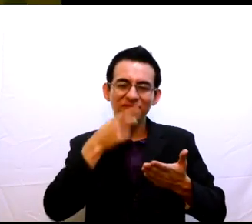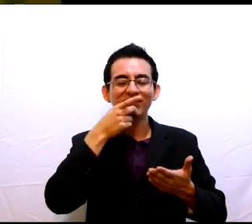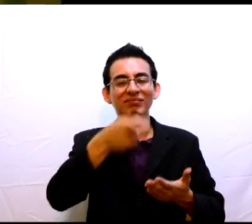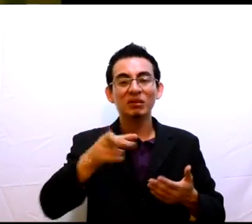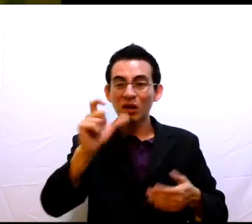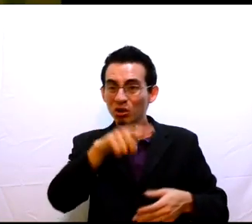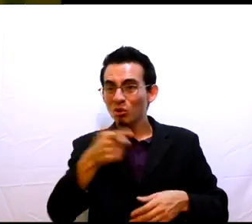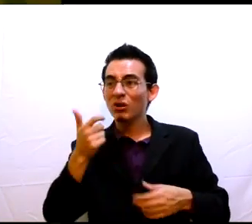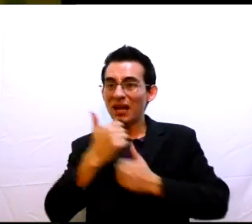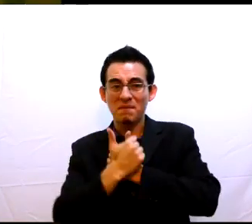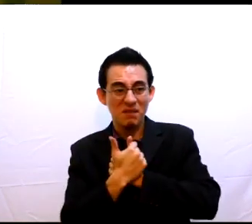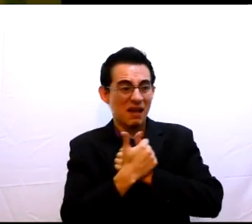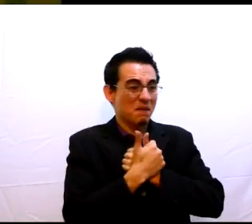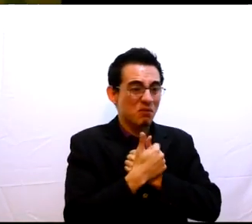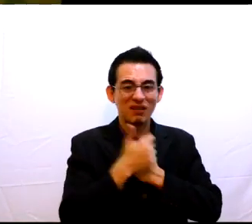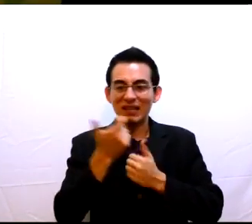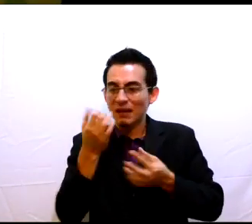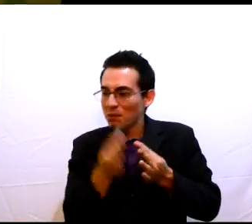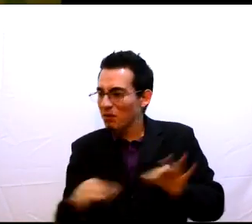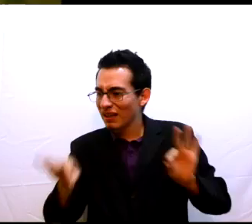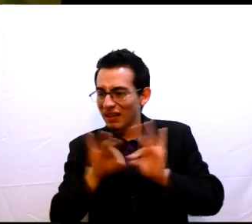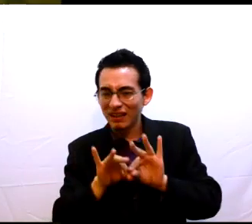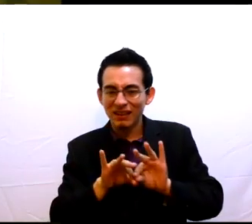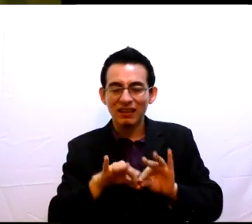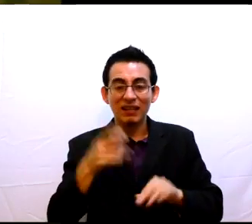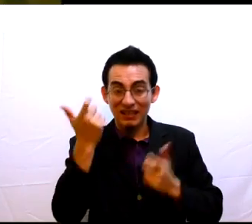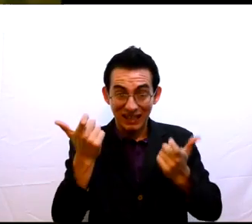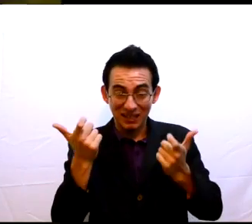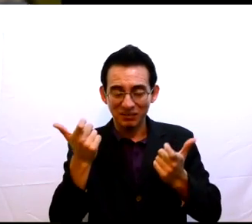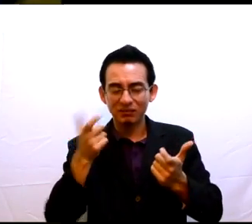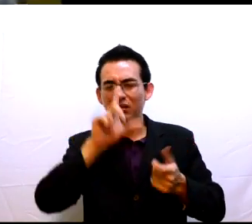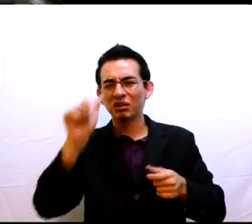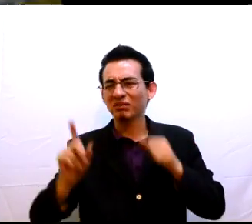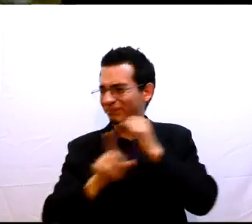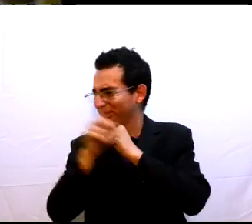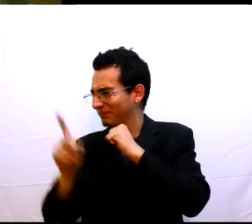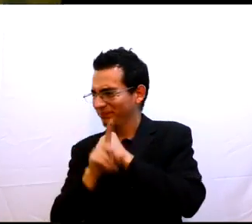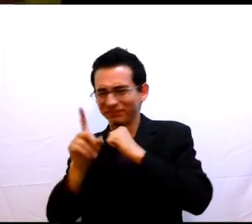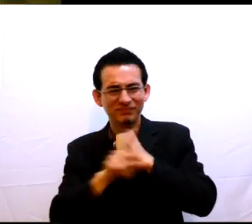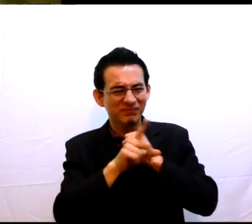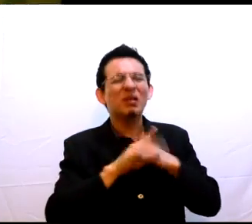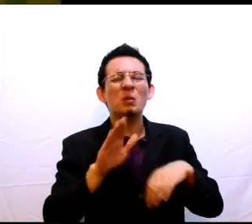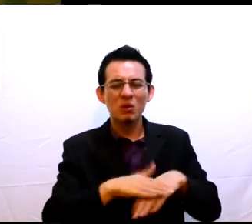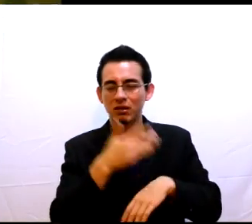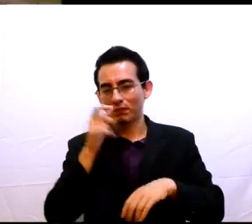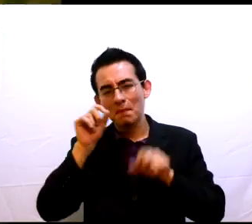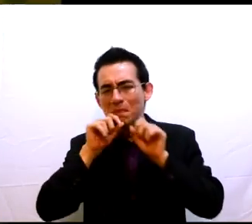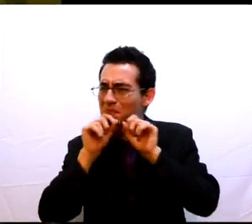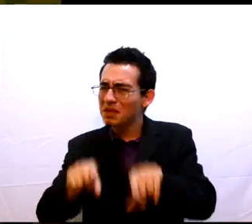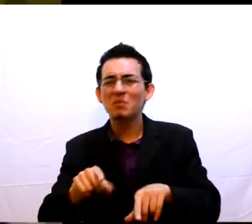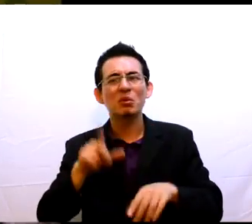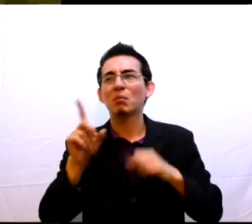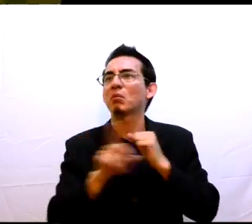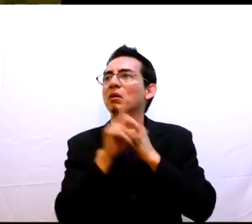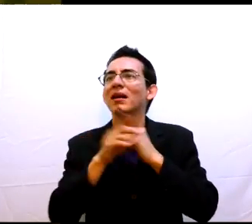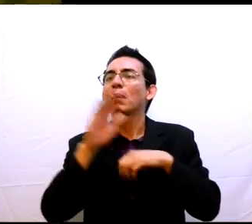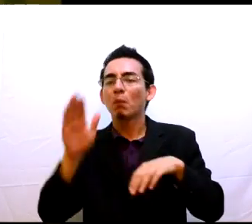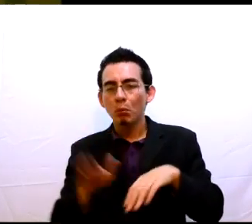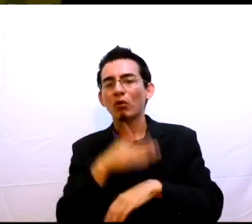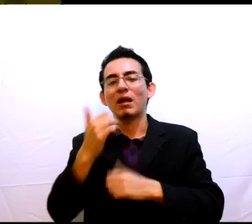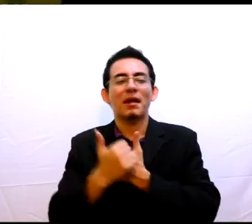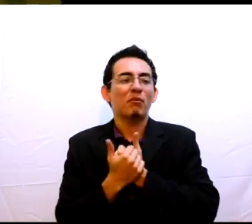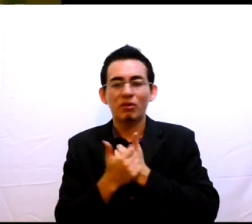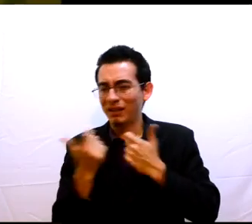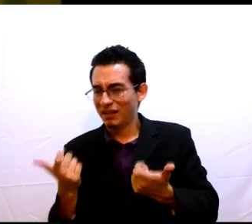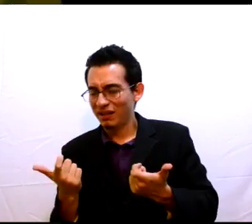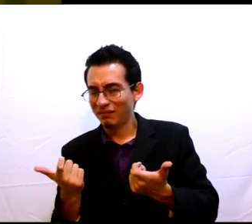por eso volviendo al aporte a la parábola jesús dice este mayordomo infiel injusto